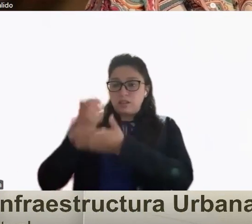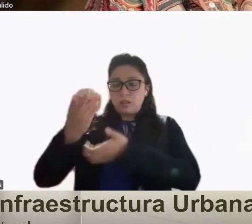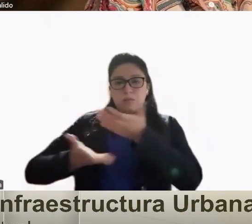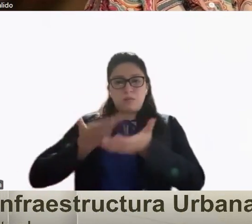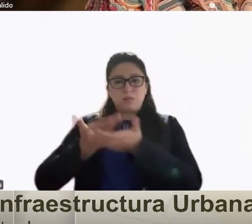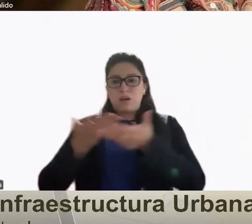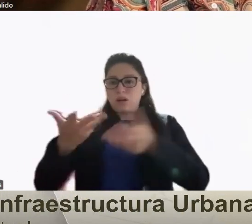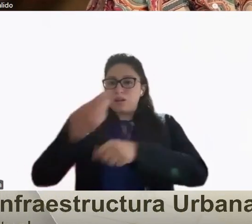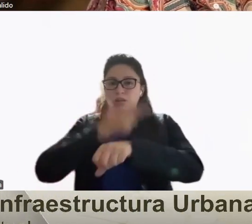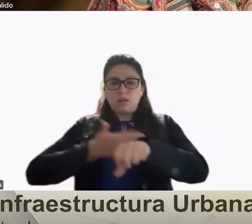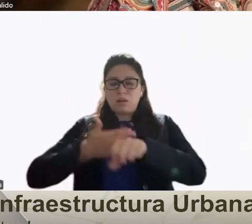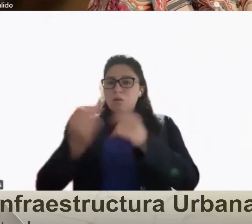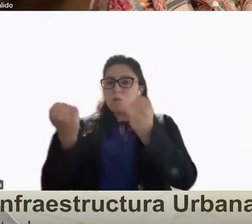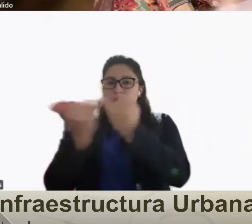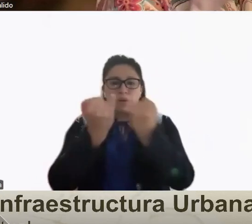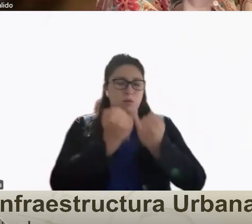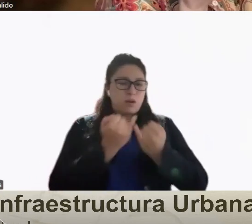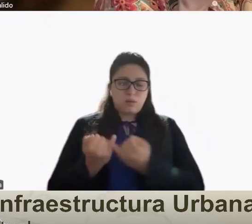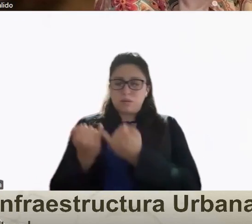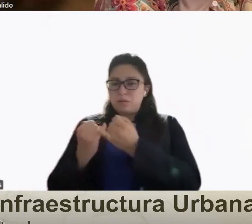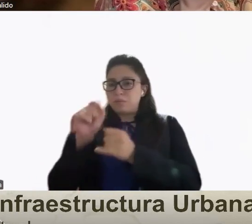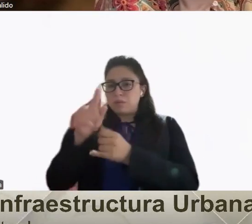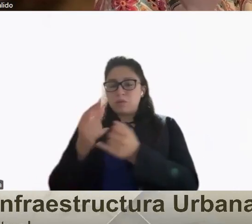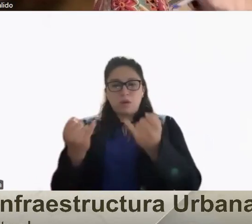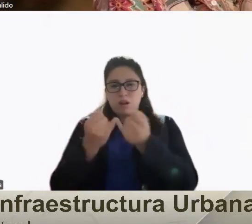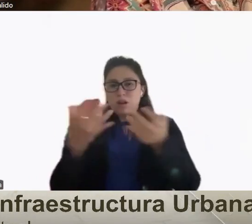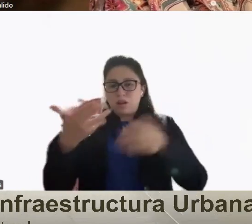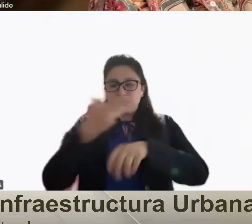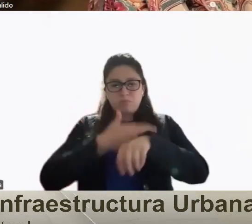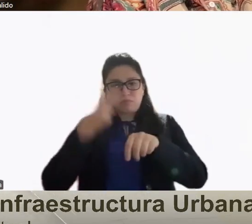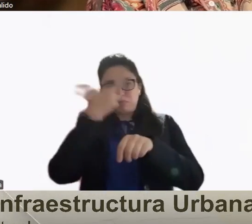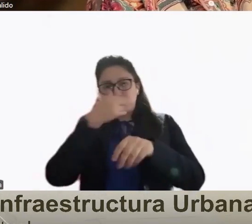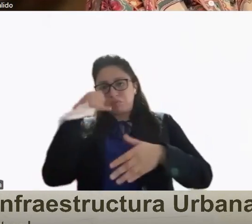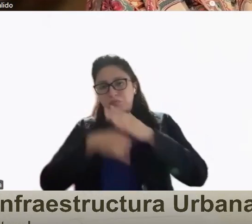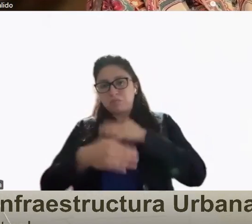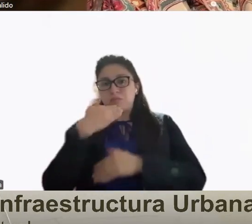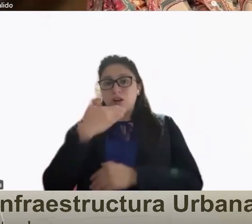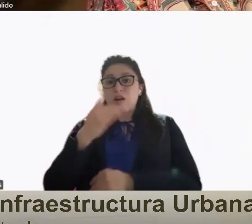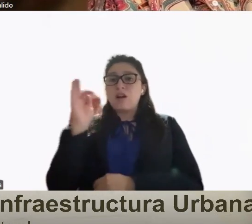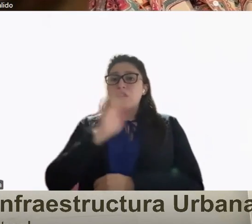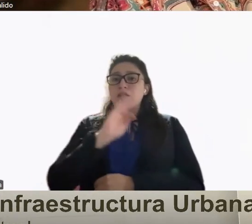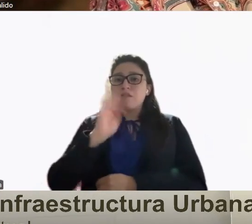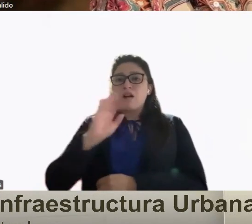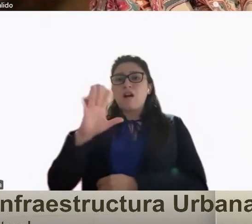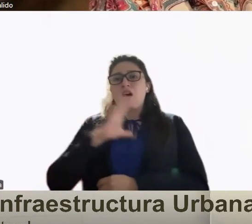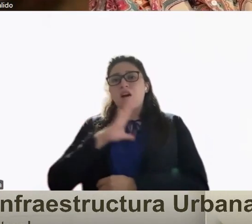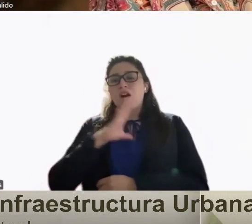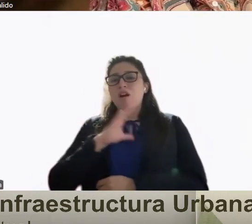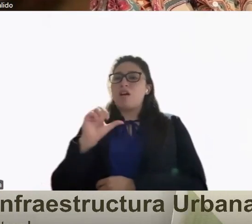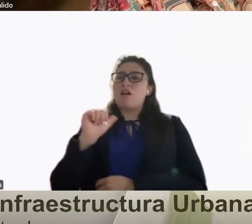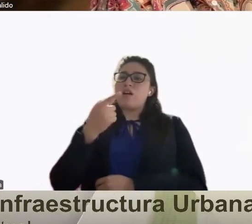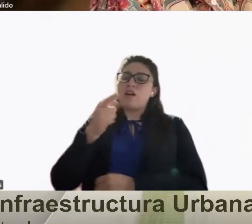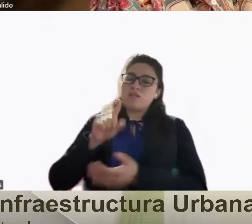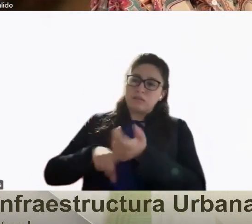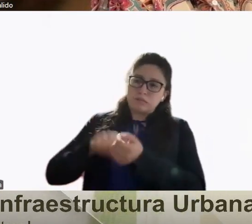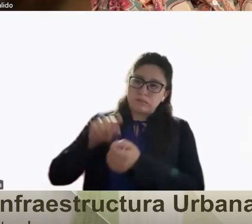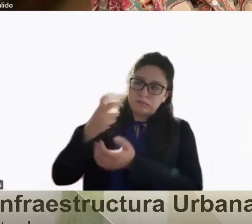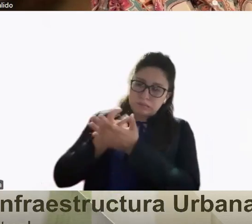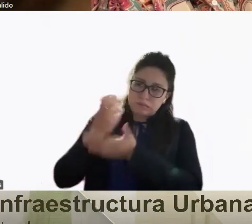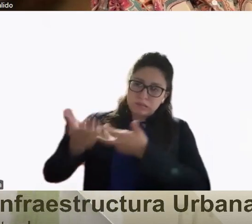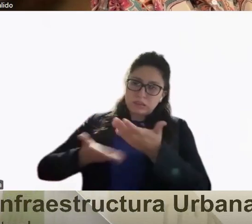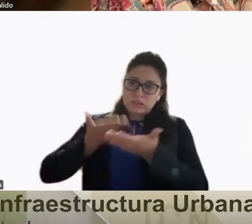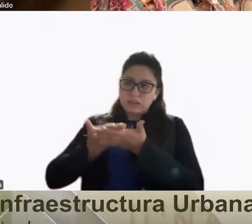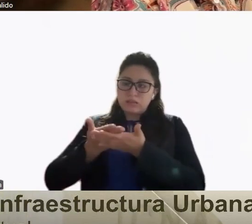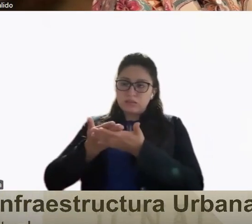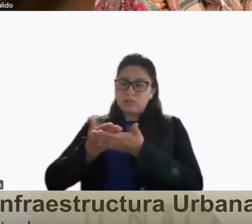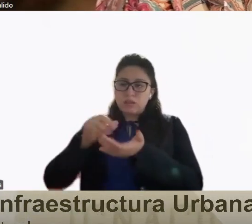un análisis profundo y cuando se ha considerado que pueden generar un impacto, por más pequeño que